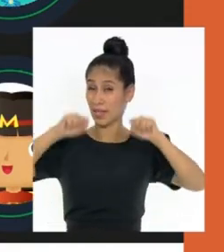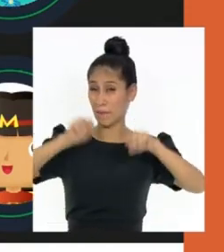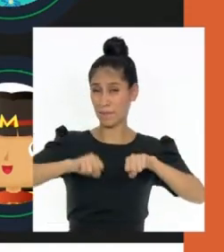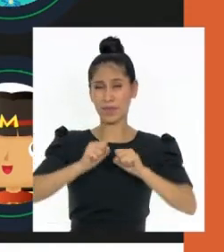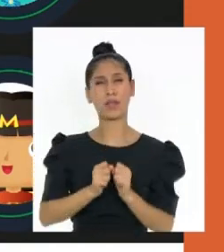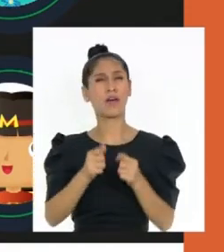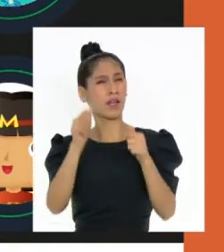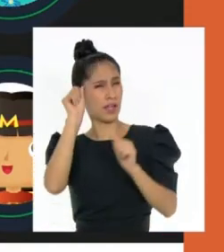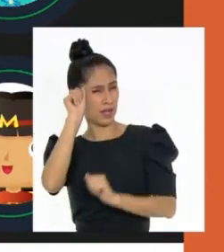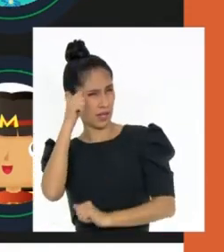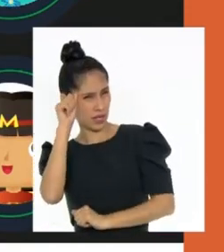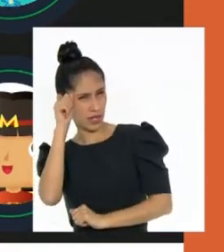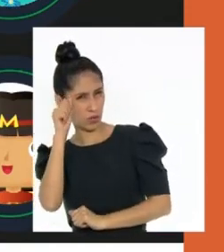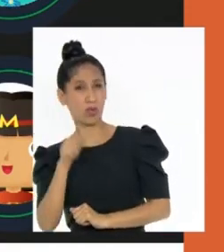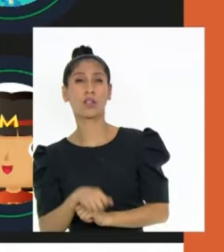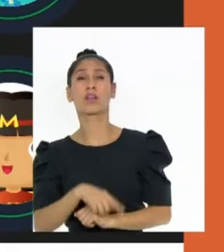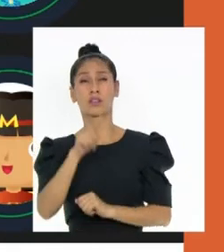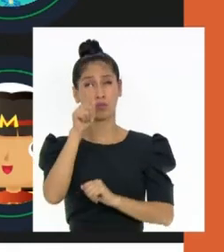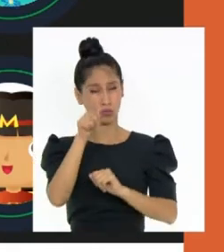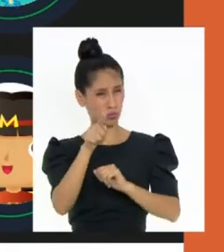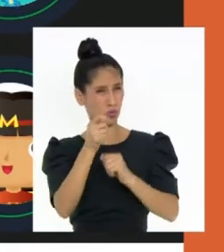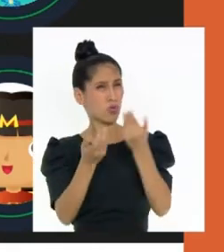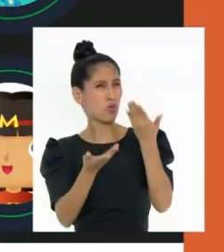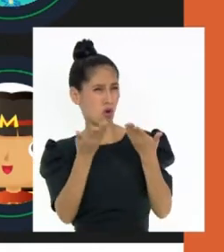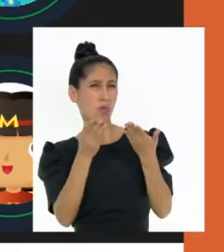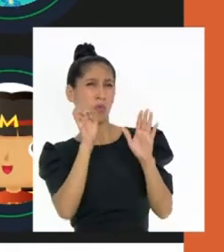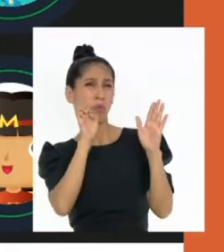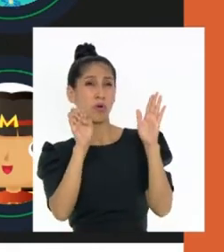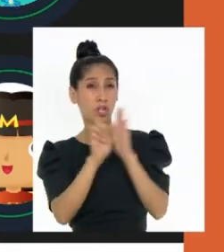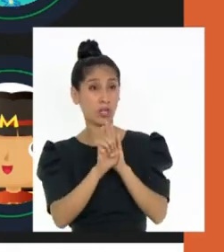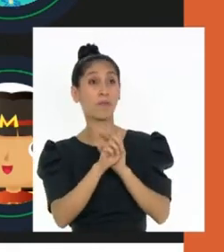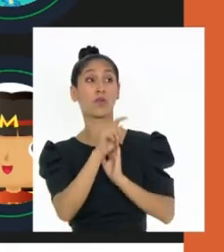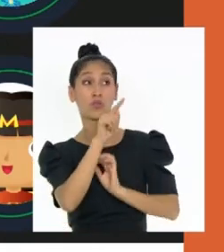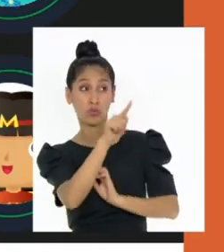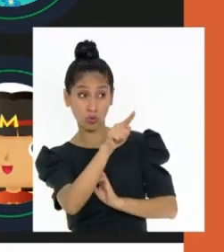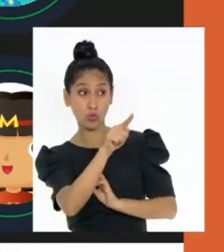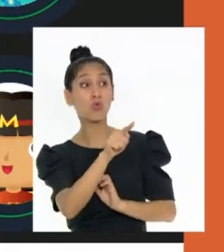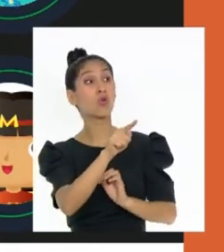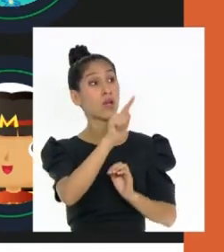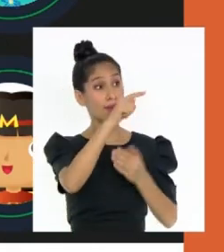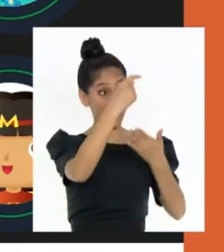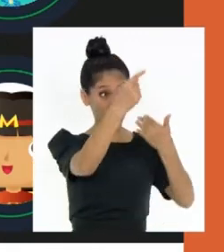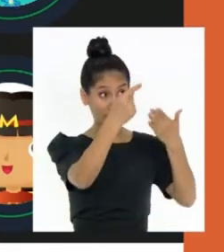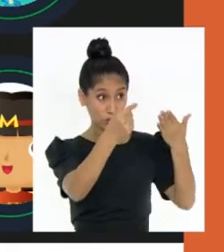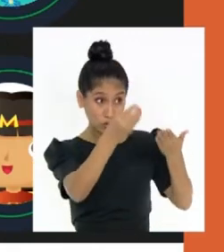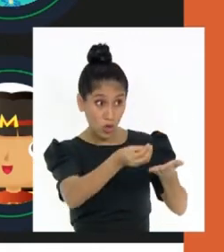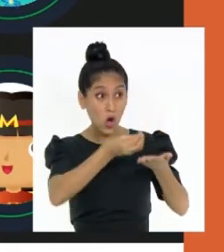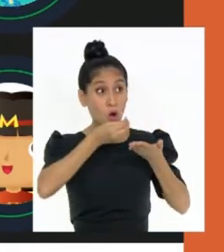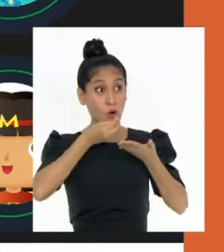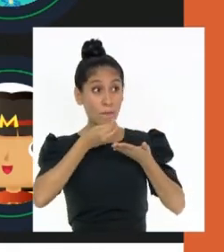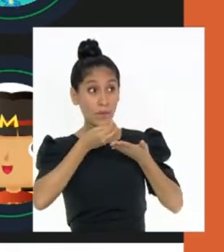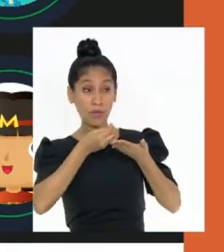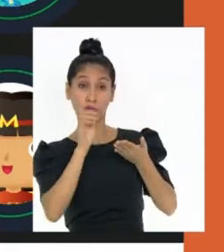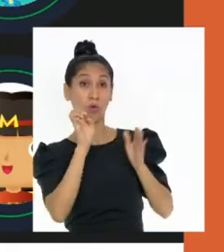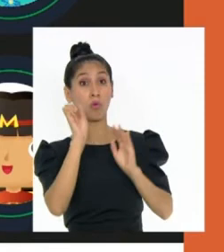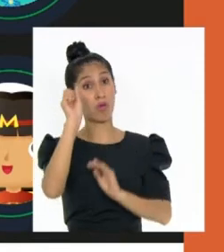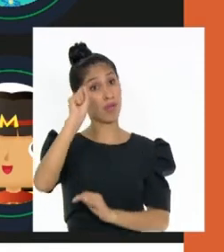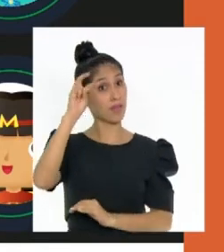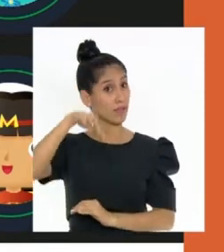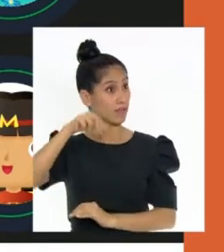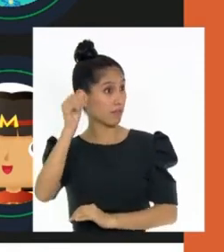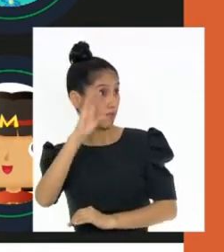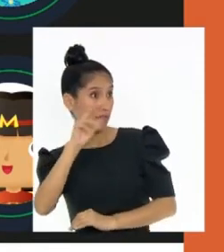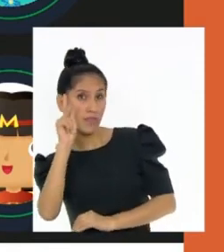consumir productos ultraprocesados. Evita consumir el consumo de productos ultraprocesados, como snacks, galletas